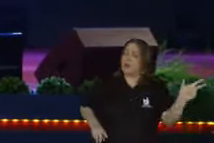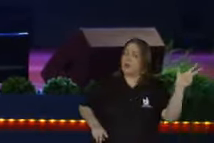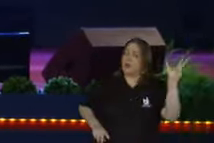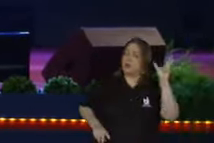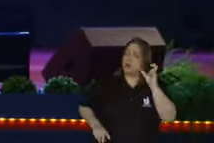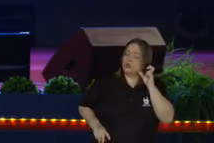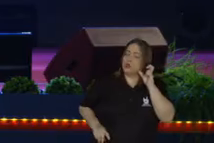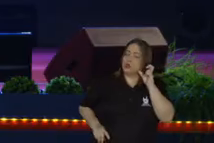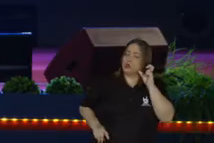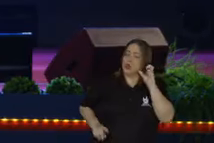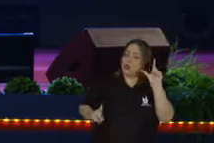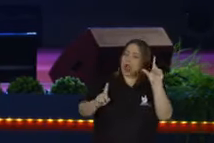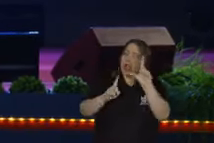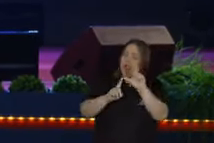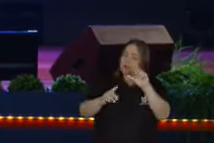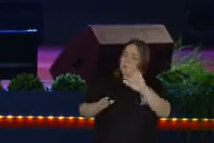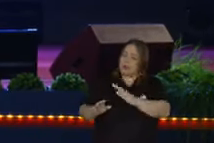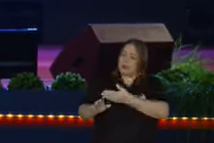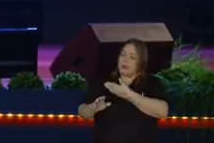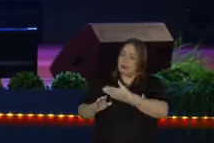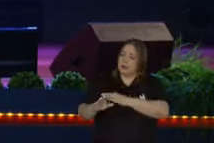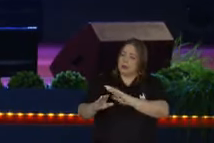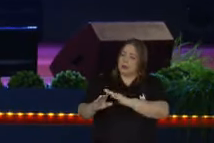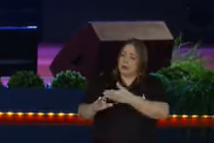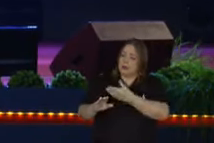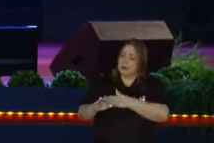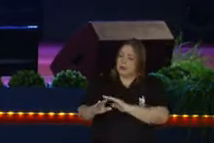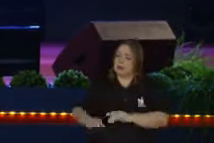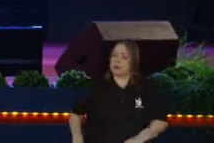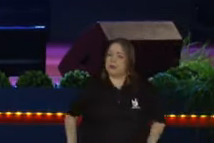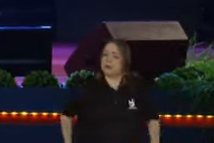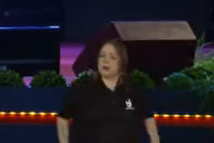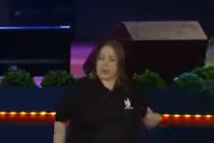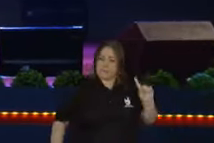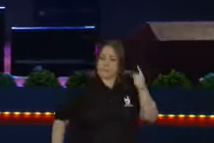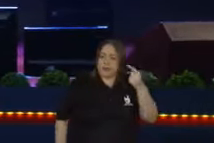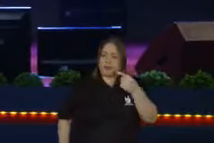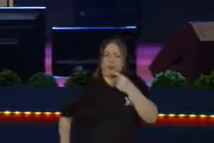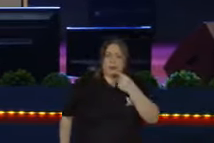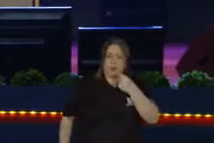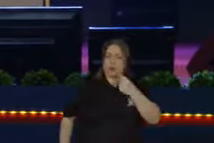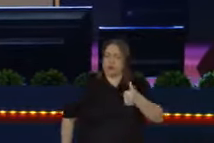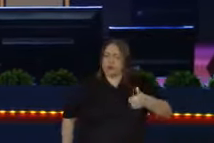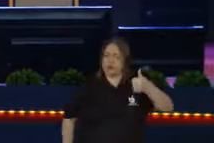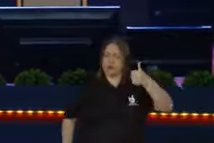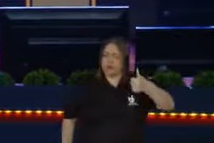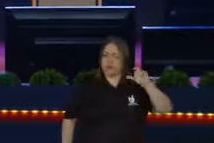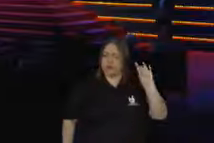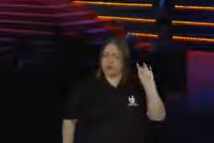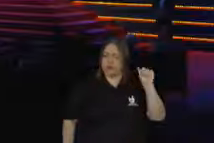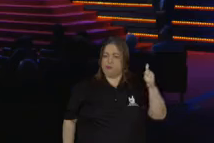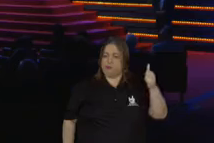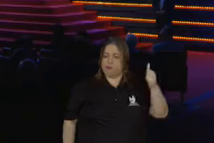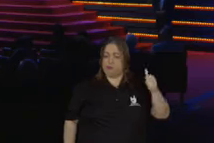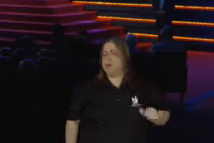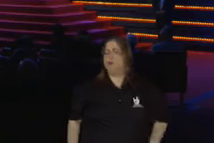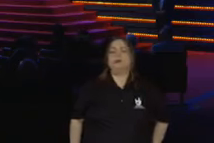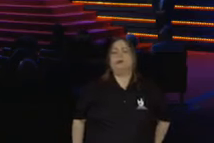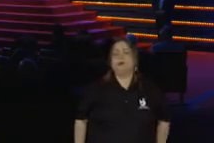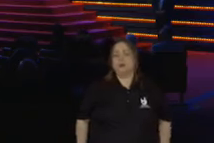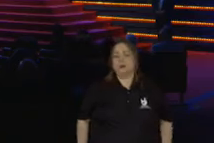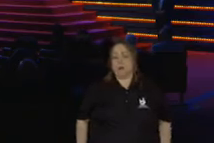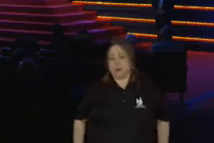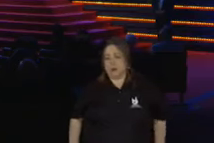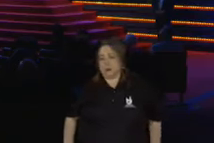que tenía 2 estrofas. Y la primera estaba en el top 10 del Match Music, o